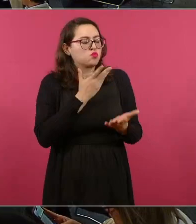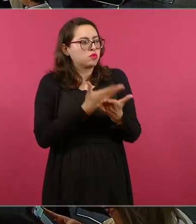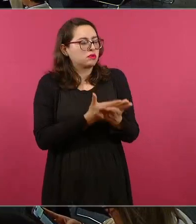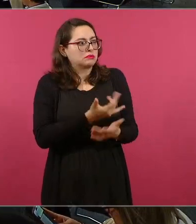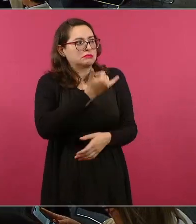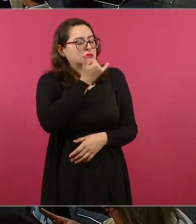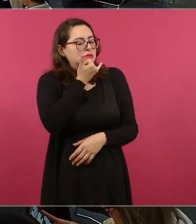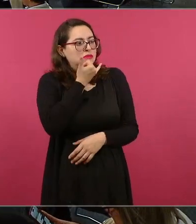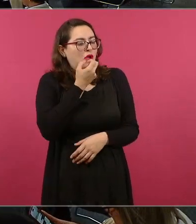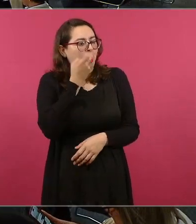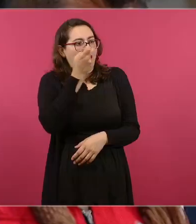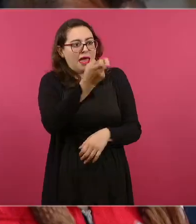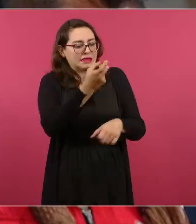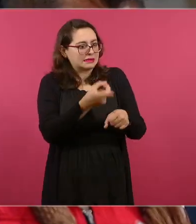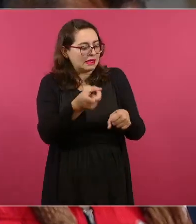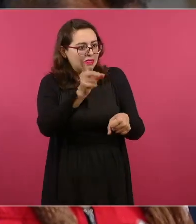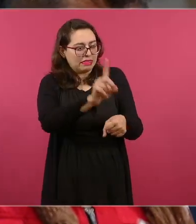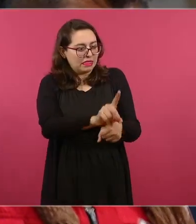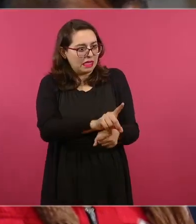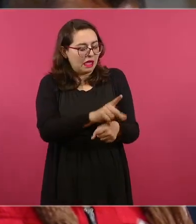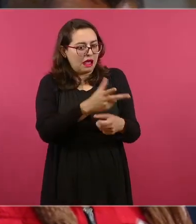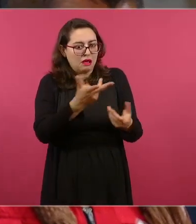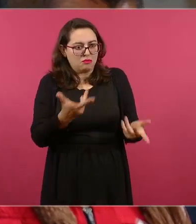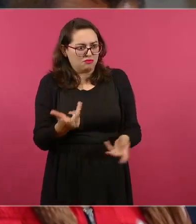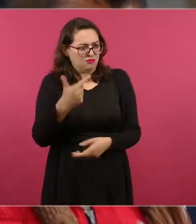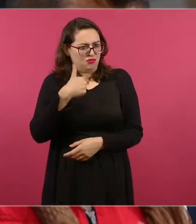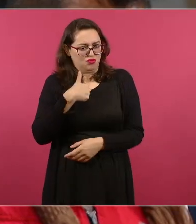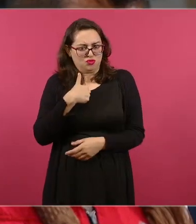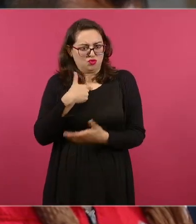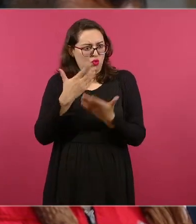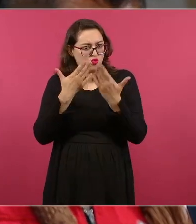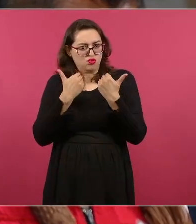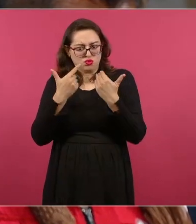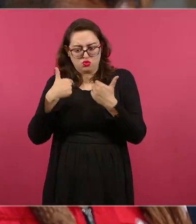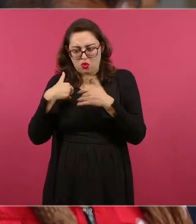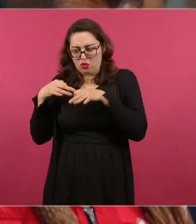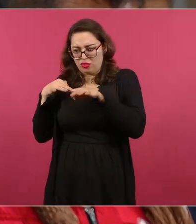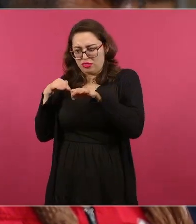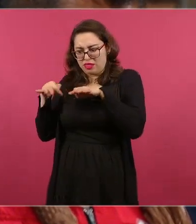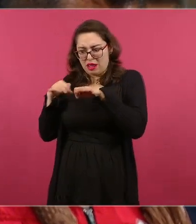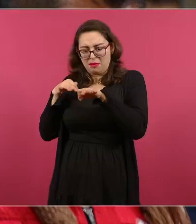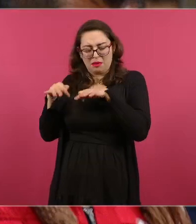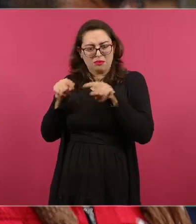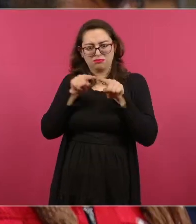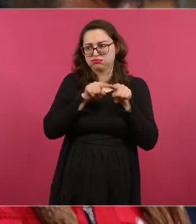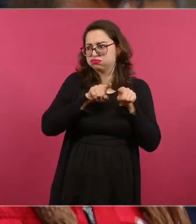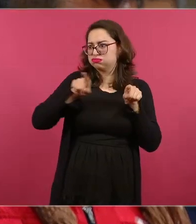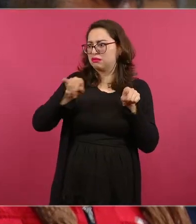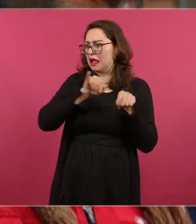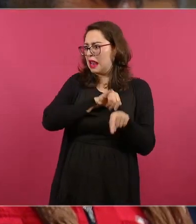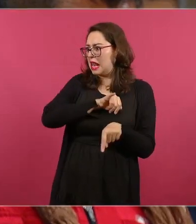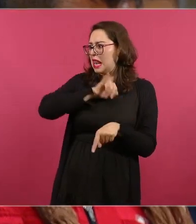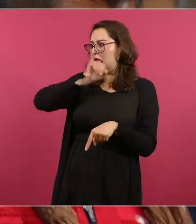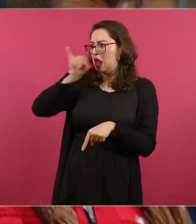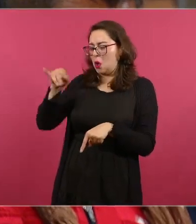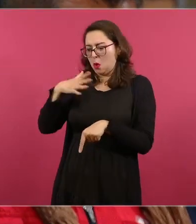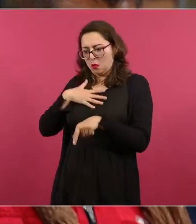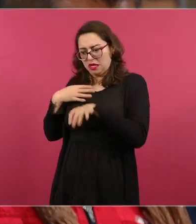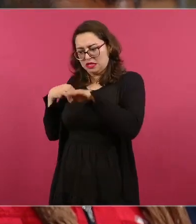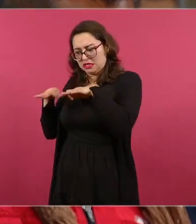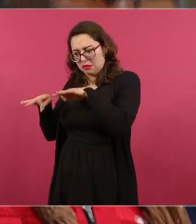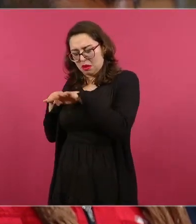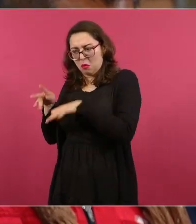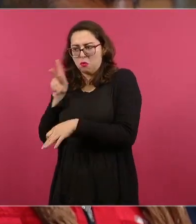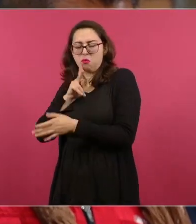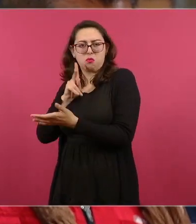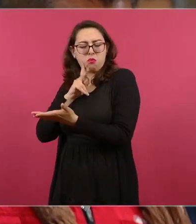que señalan que sucedieron los hechos, se encontraba laborando a más de 24 kilómetros de distancia. Jorge